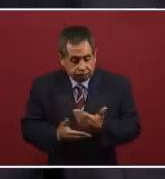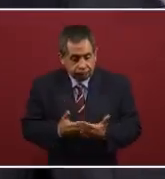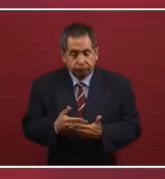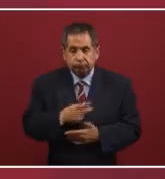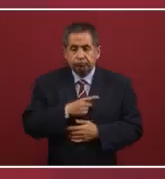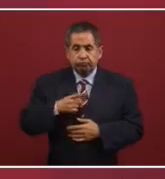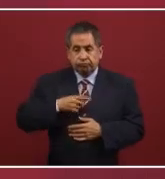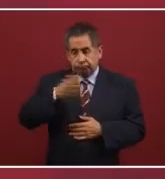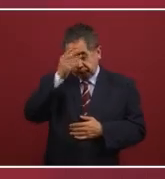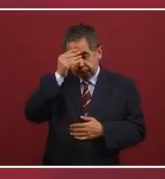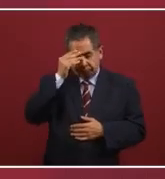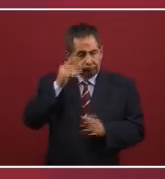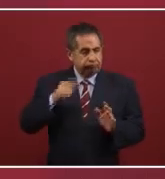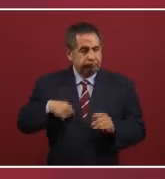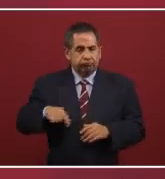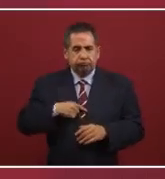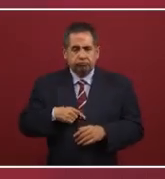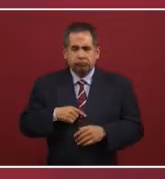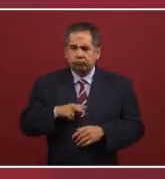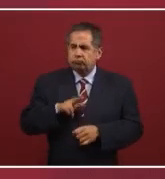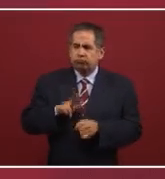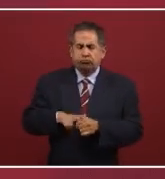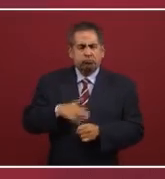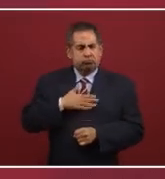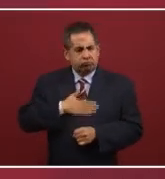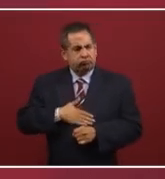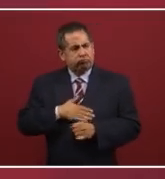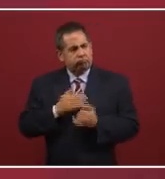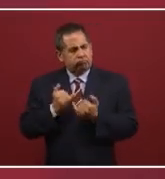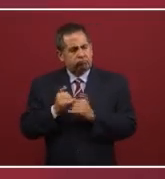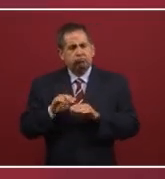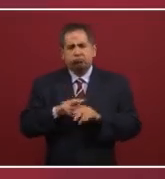que aprender a vivir en la justa medianía.